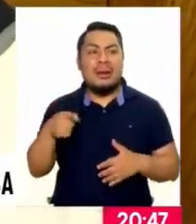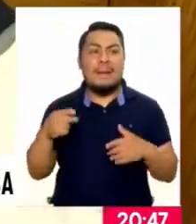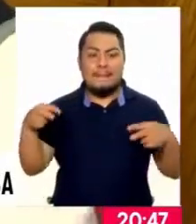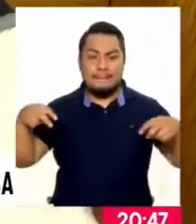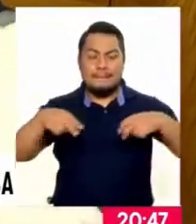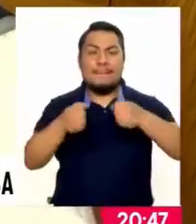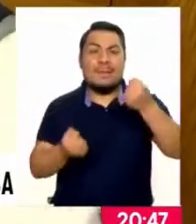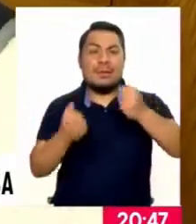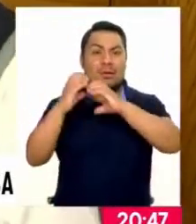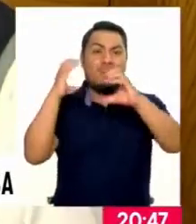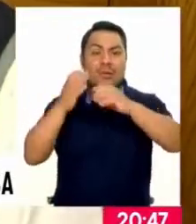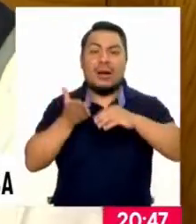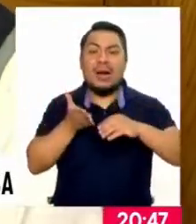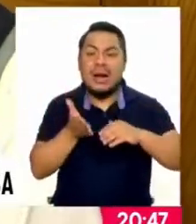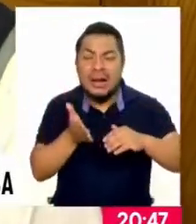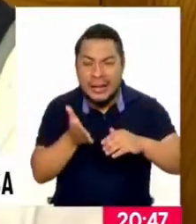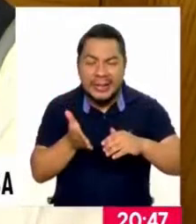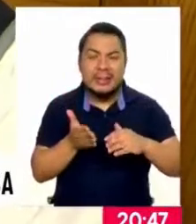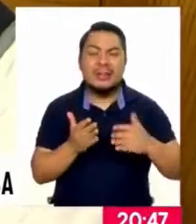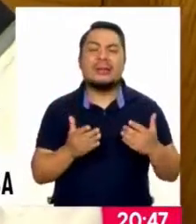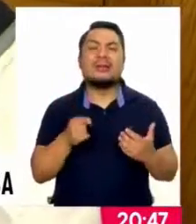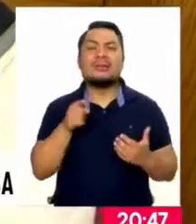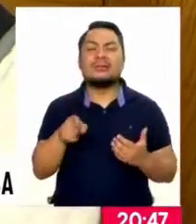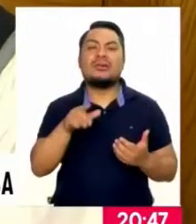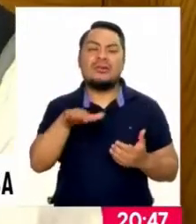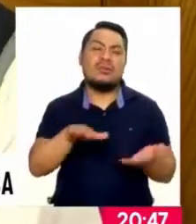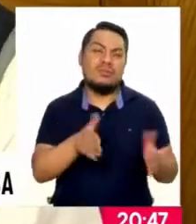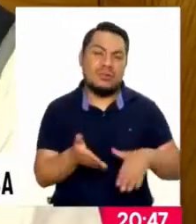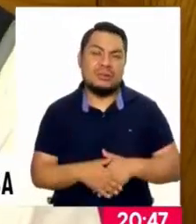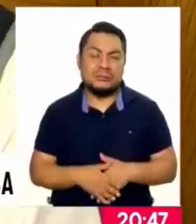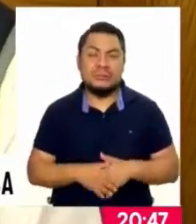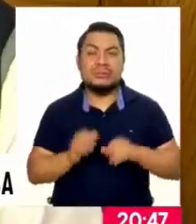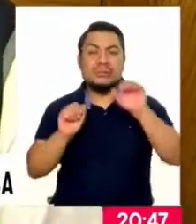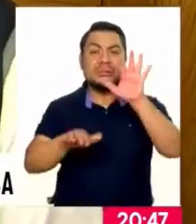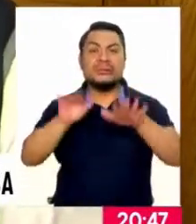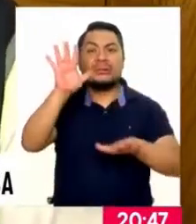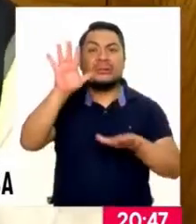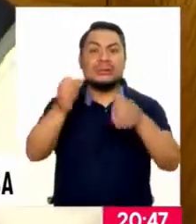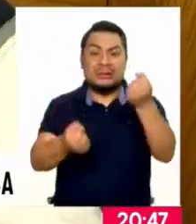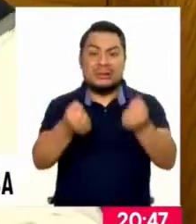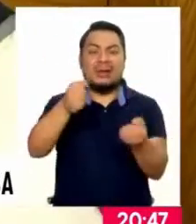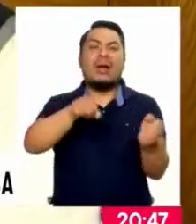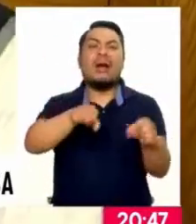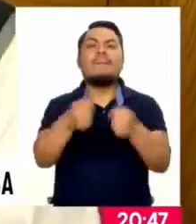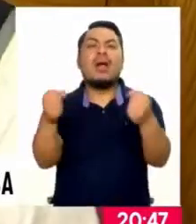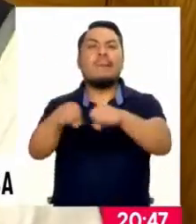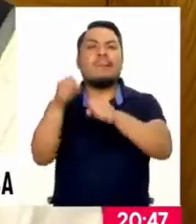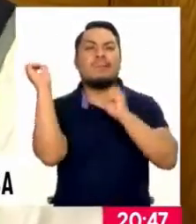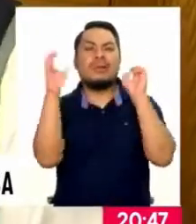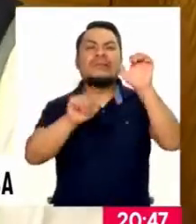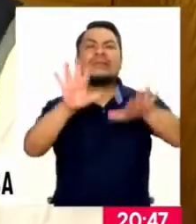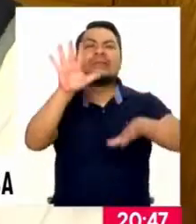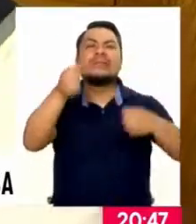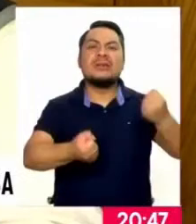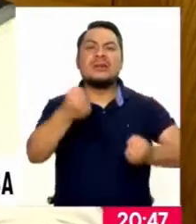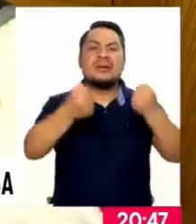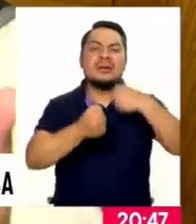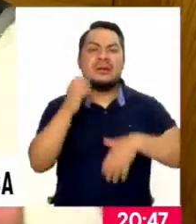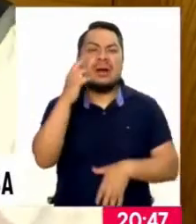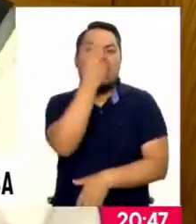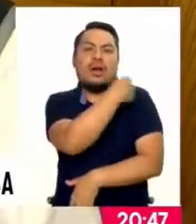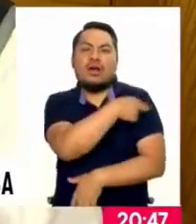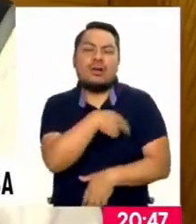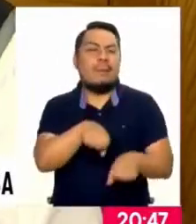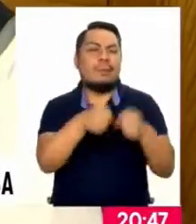el paso de una ambulancia hacia un lugar donde debían tenemos quince ambulancias destruidas también sabemos no que algún